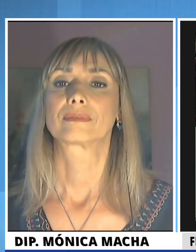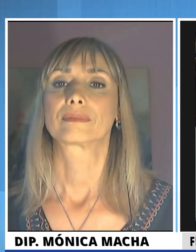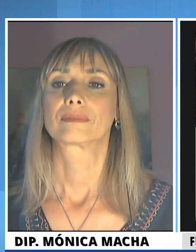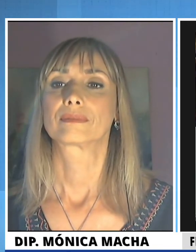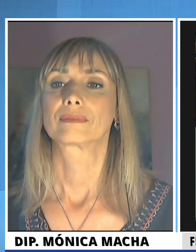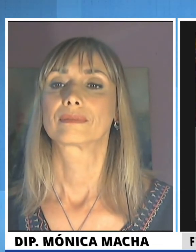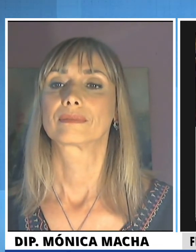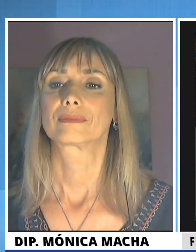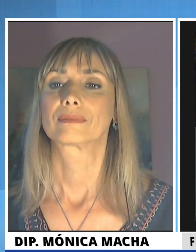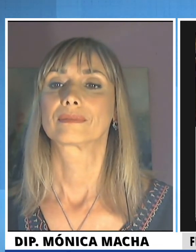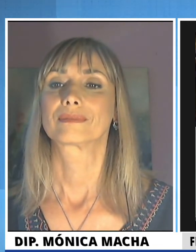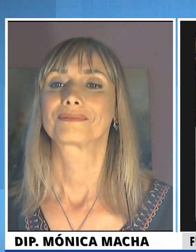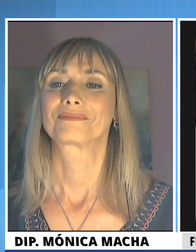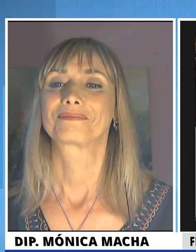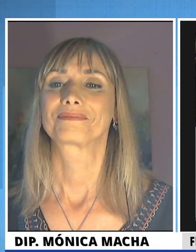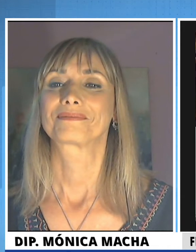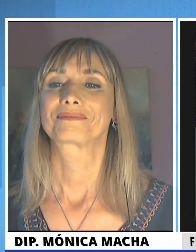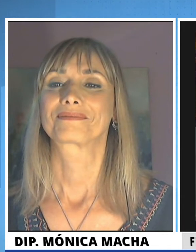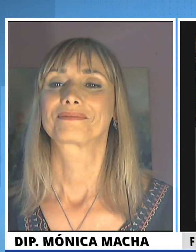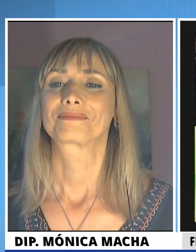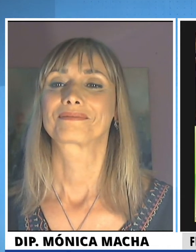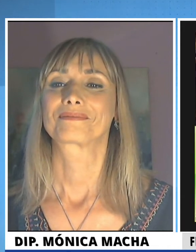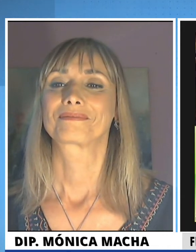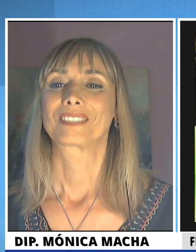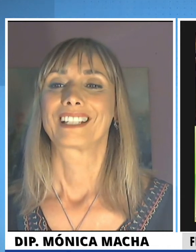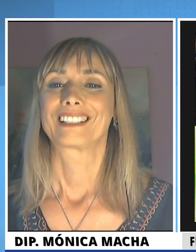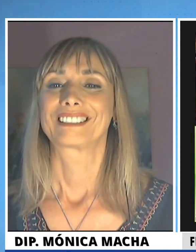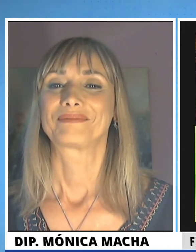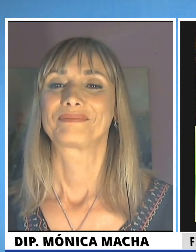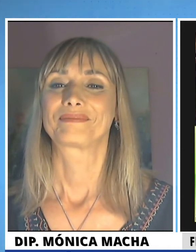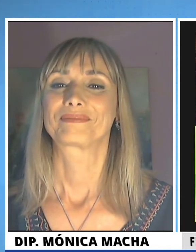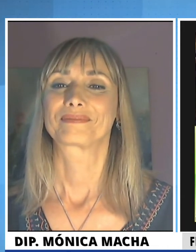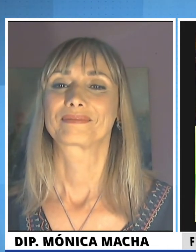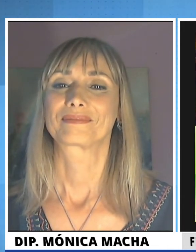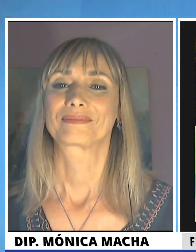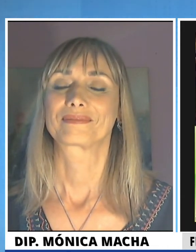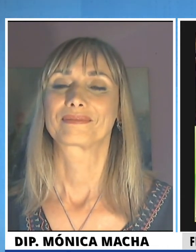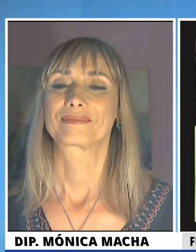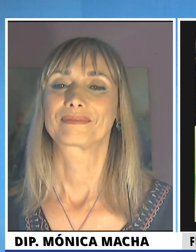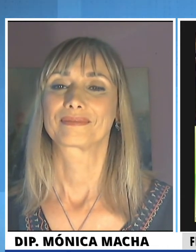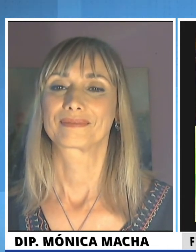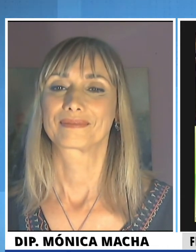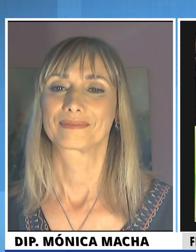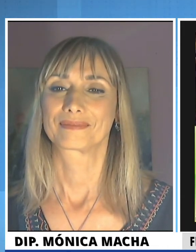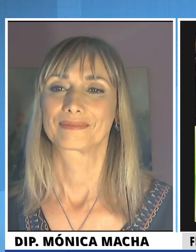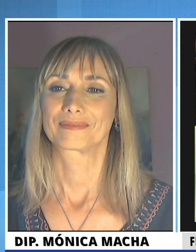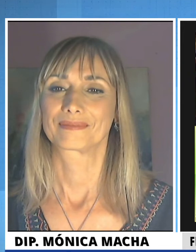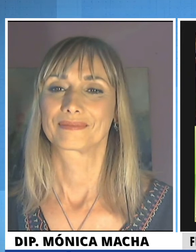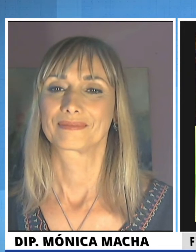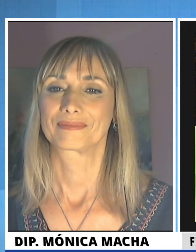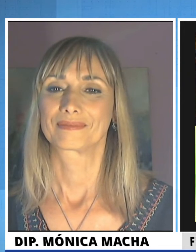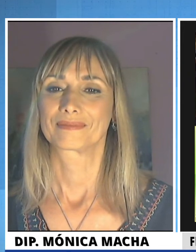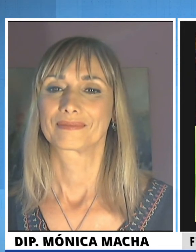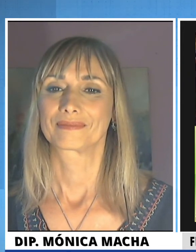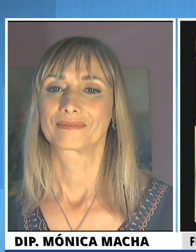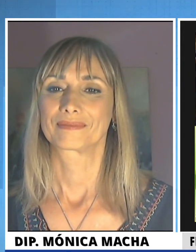es un tema profundo y complejísimo. Sobre todo si pensamos el sesgo